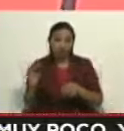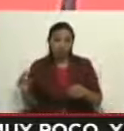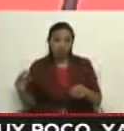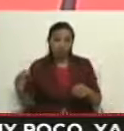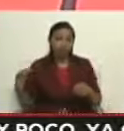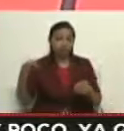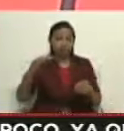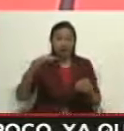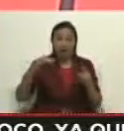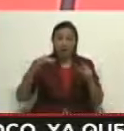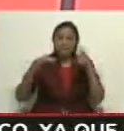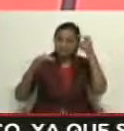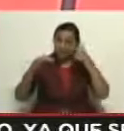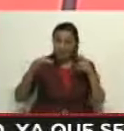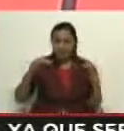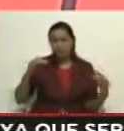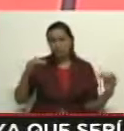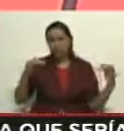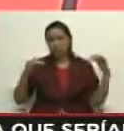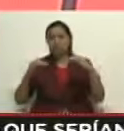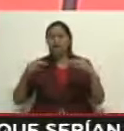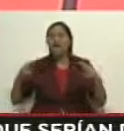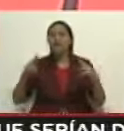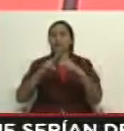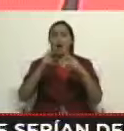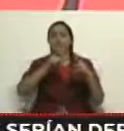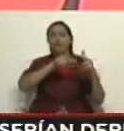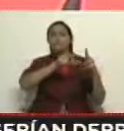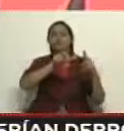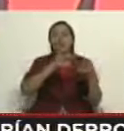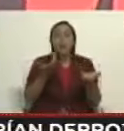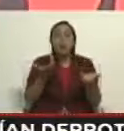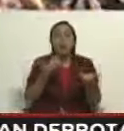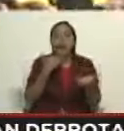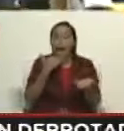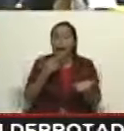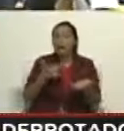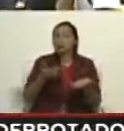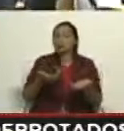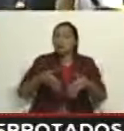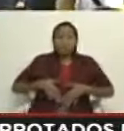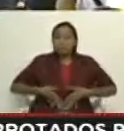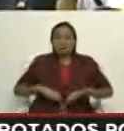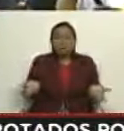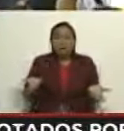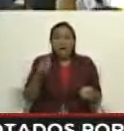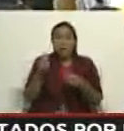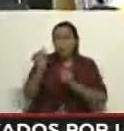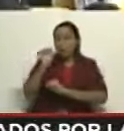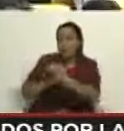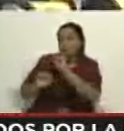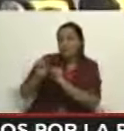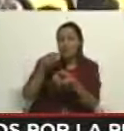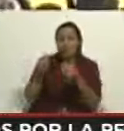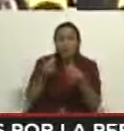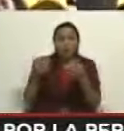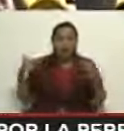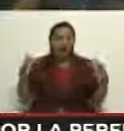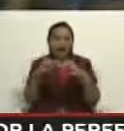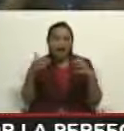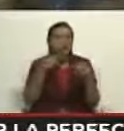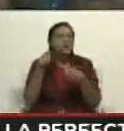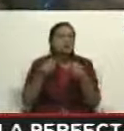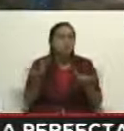nada, lo que tenía era amor, tenía era patriotismo de defender la patria,